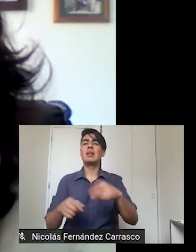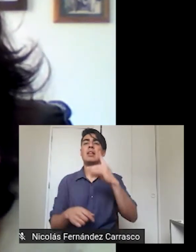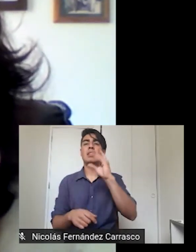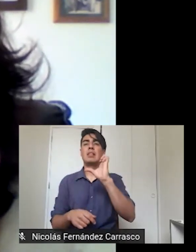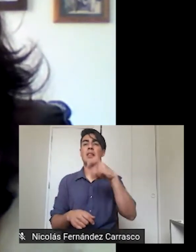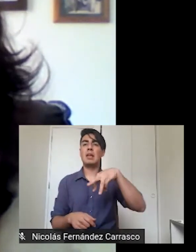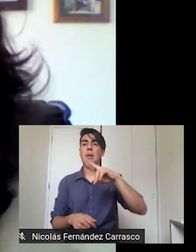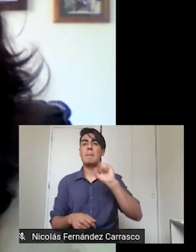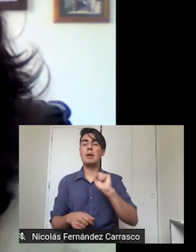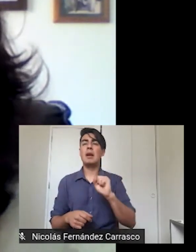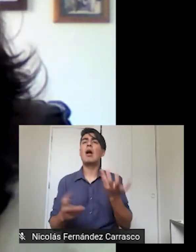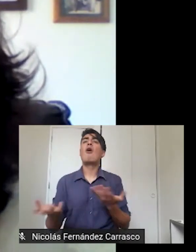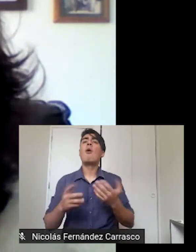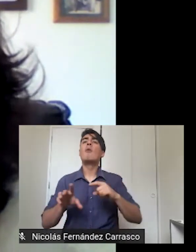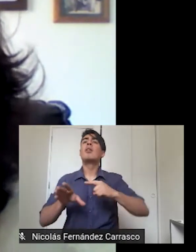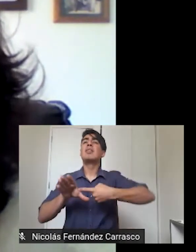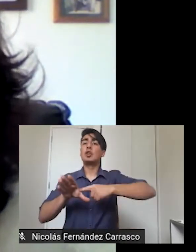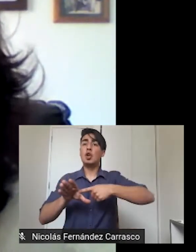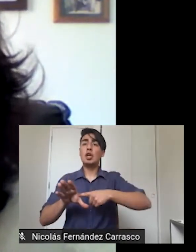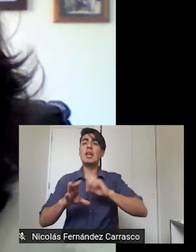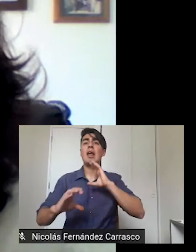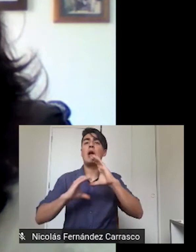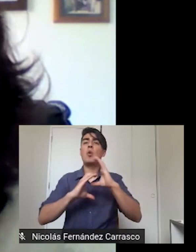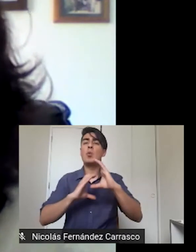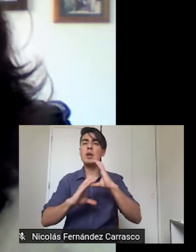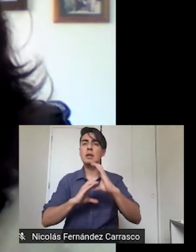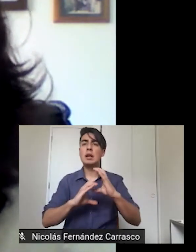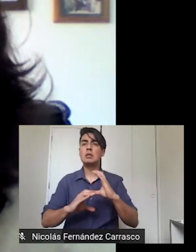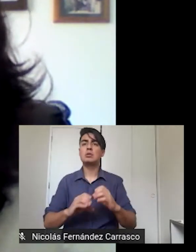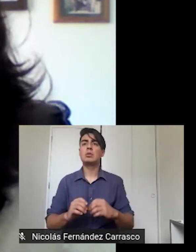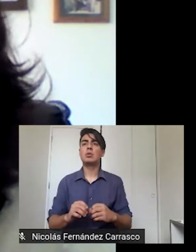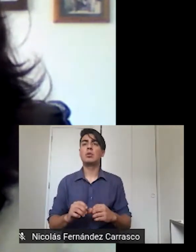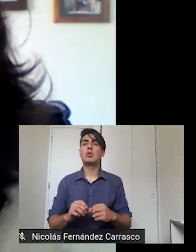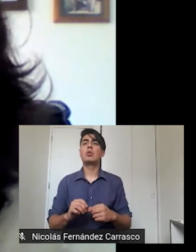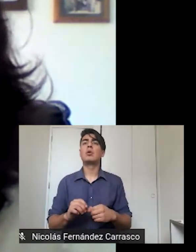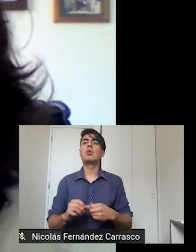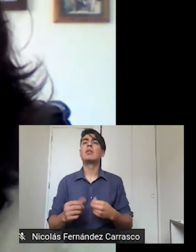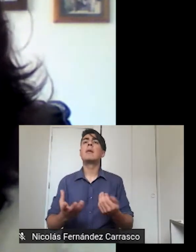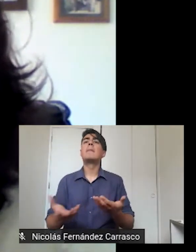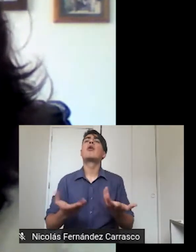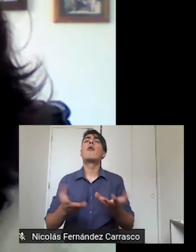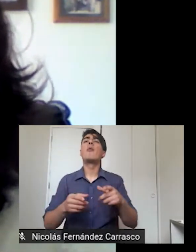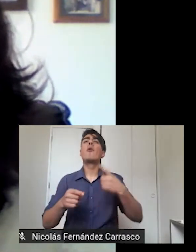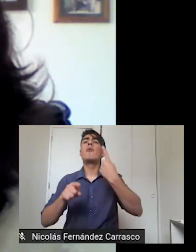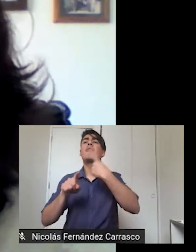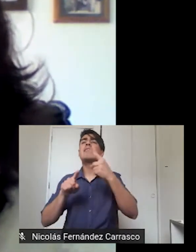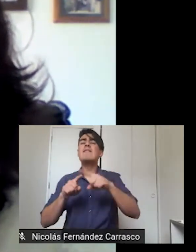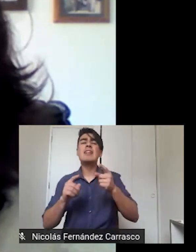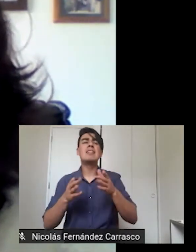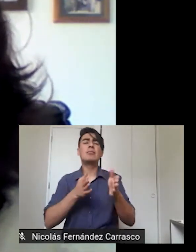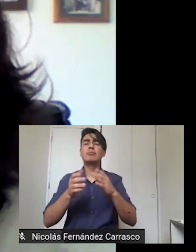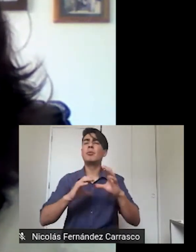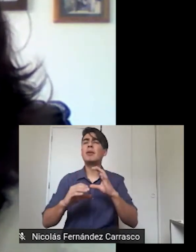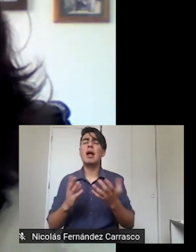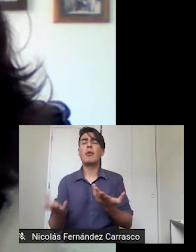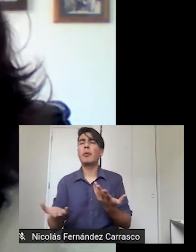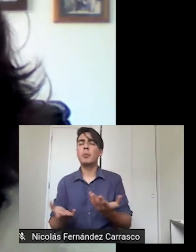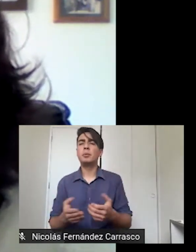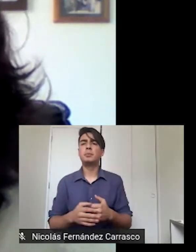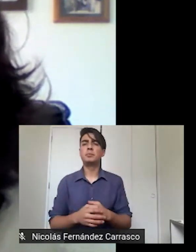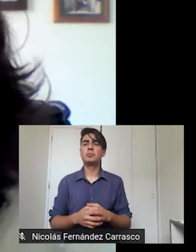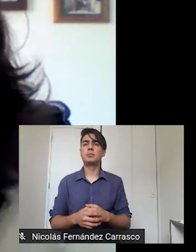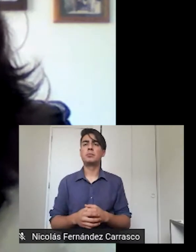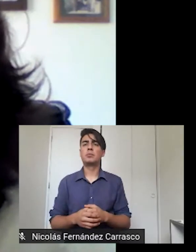de comunicación, que también puede ser algo que se puede observar dentro del manejo de la